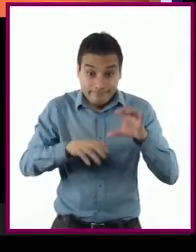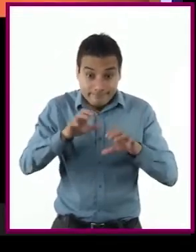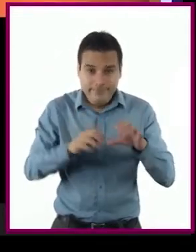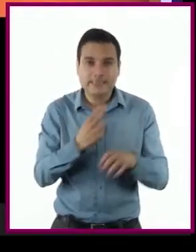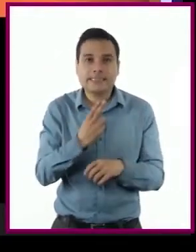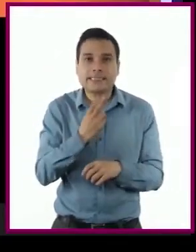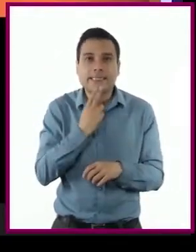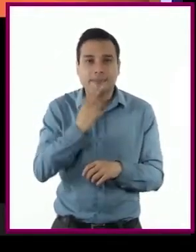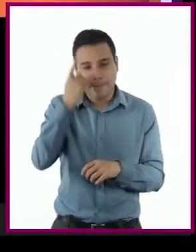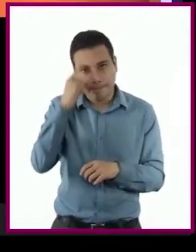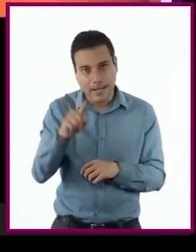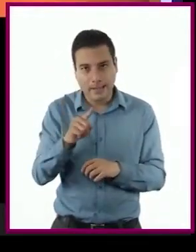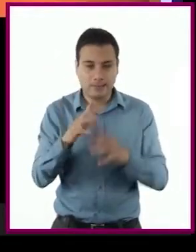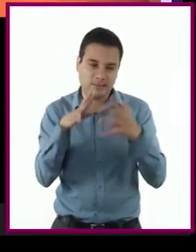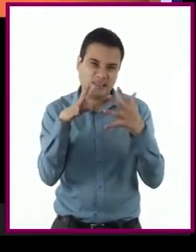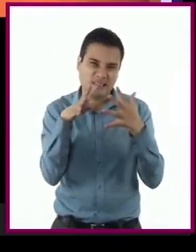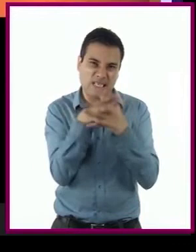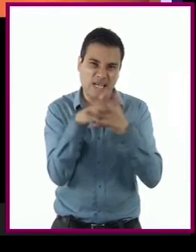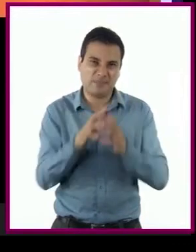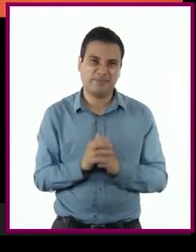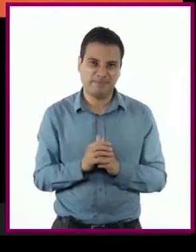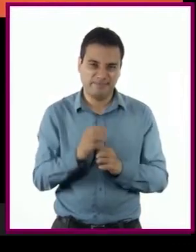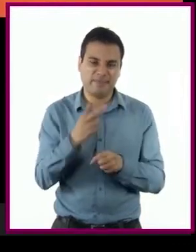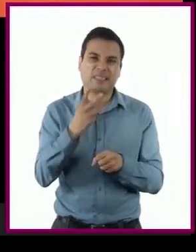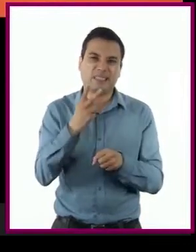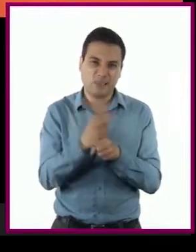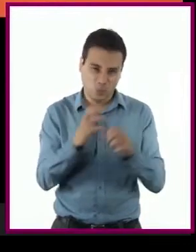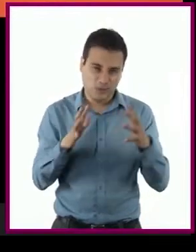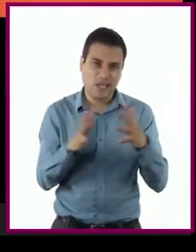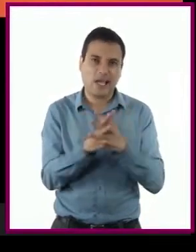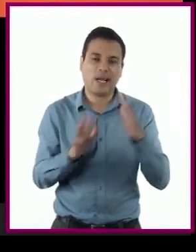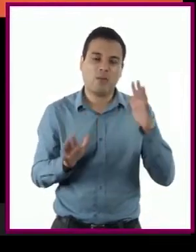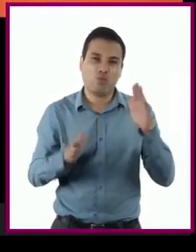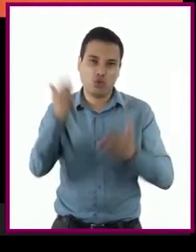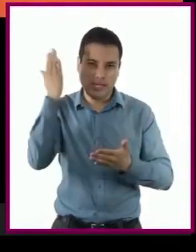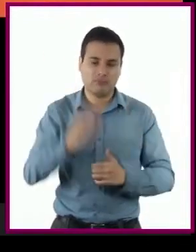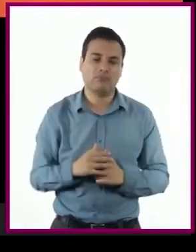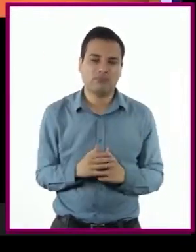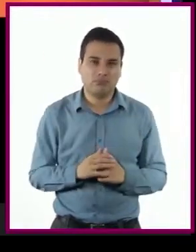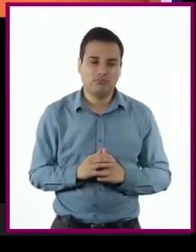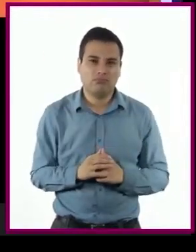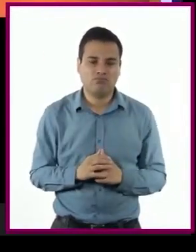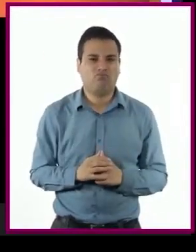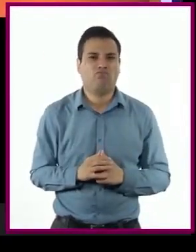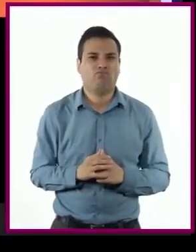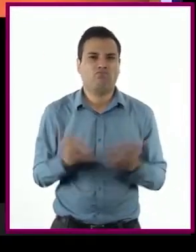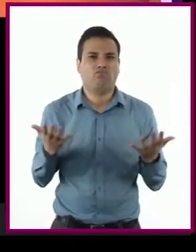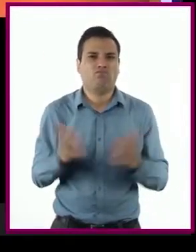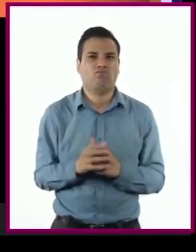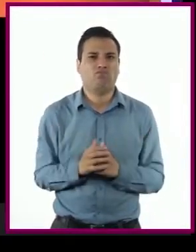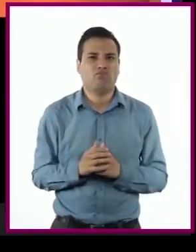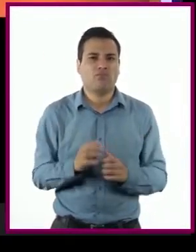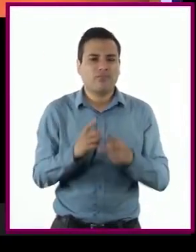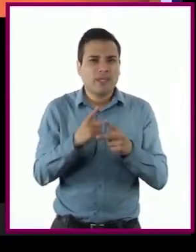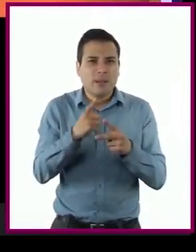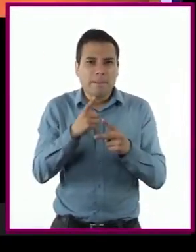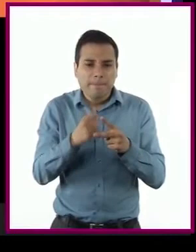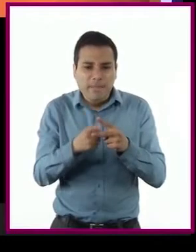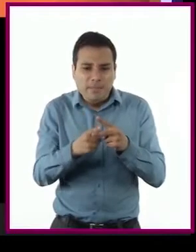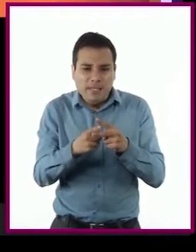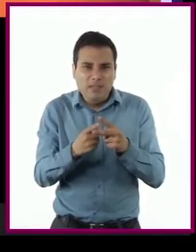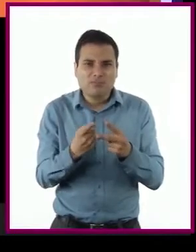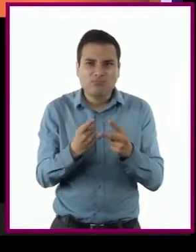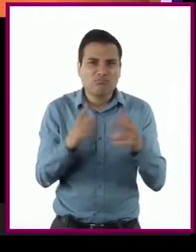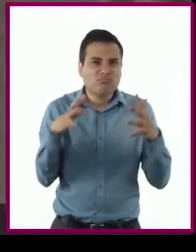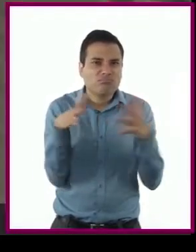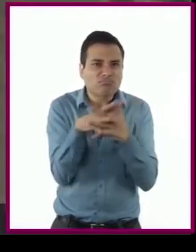bélicos, específicamente en la Segunda Guerra Mundial. ¿Cuál fue la aportación de las matemáticas en este